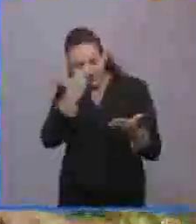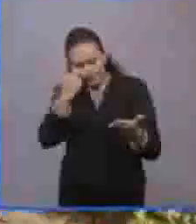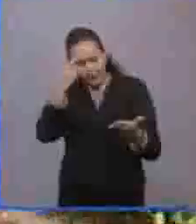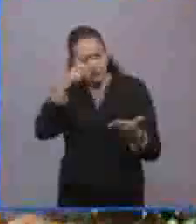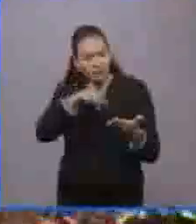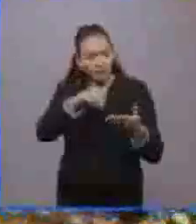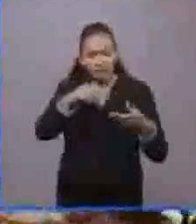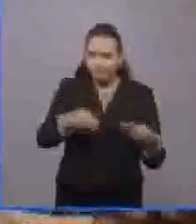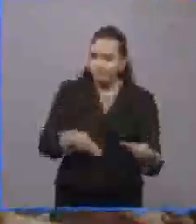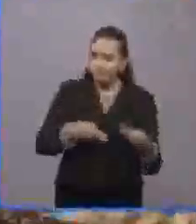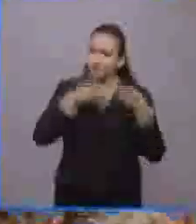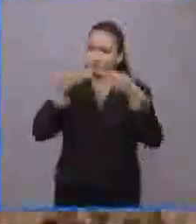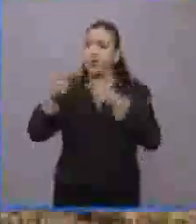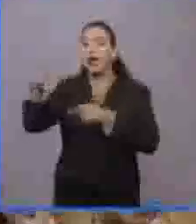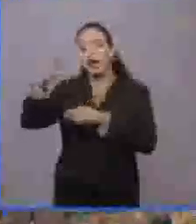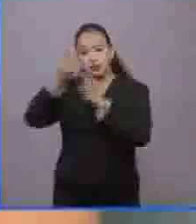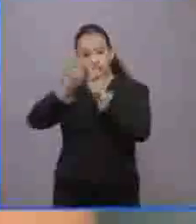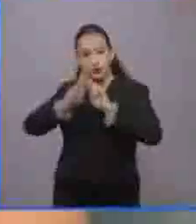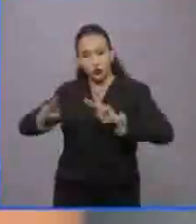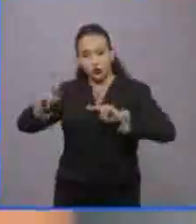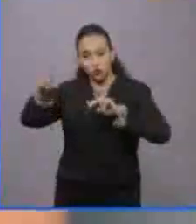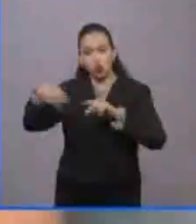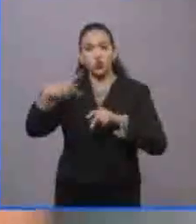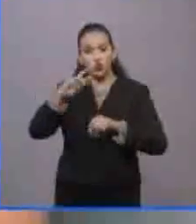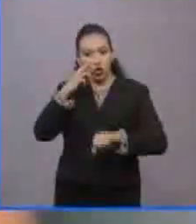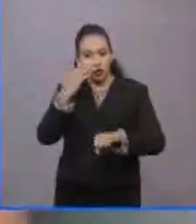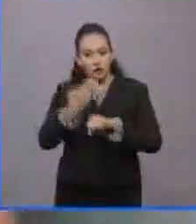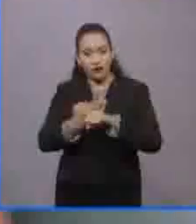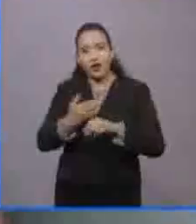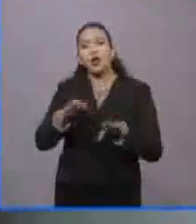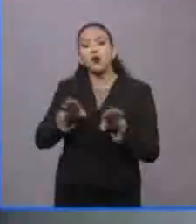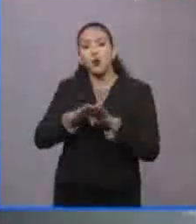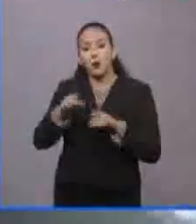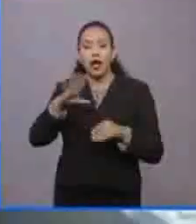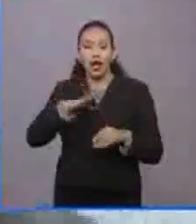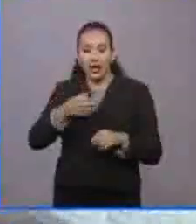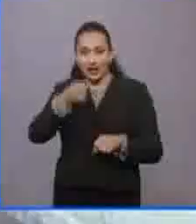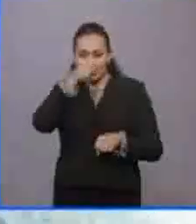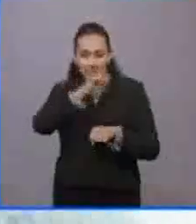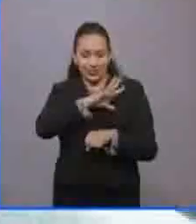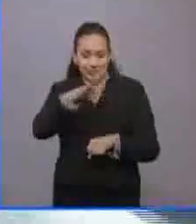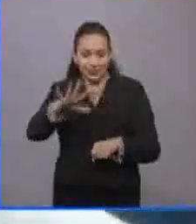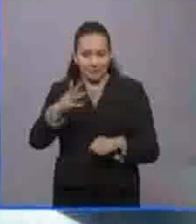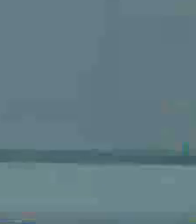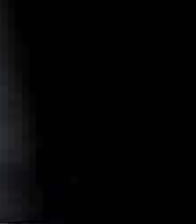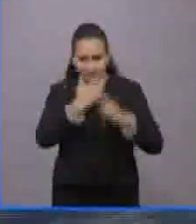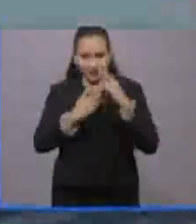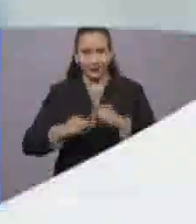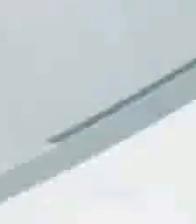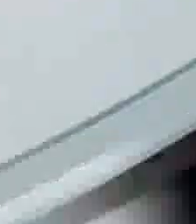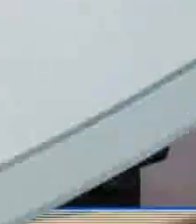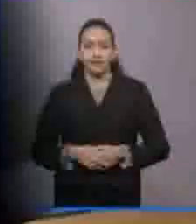conocimiento de la Asamblea General de Naciones Unidas a través de su secretario general.